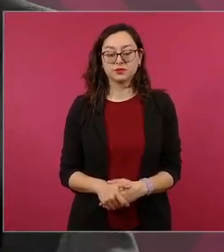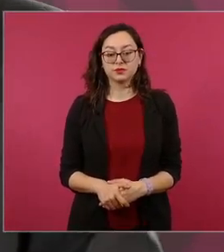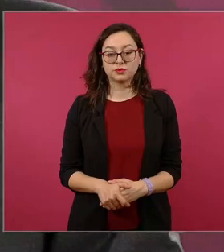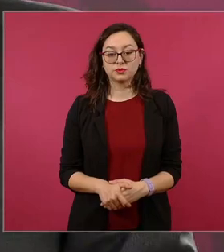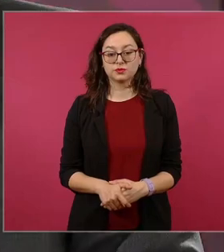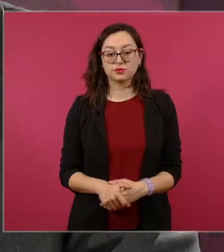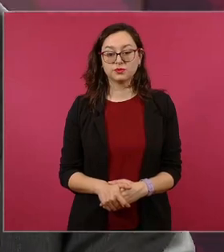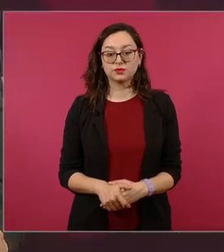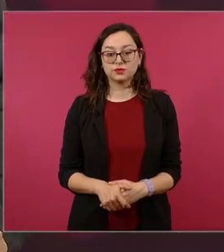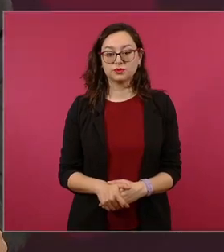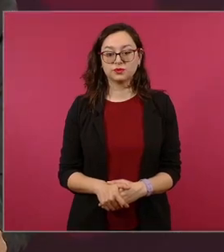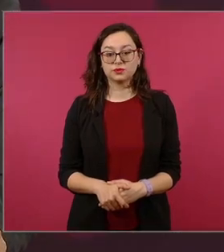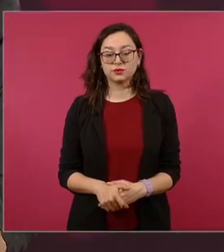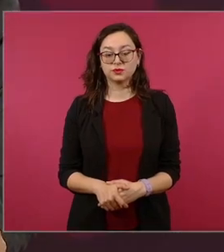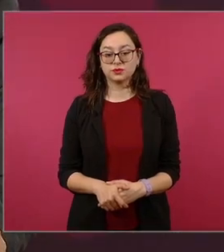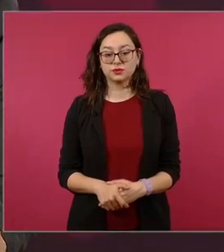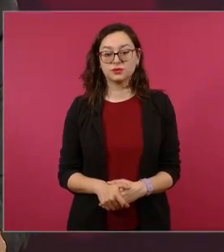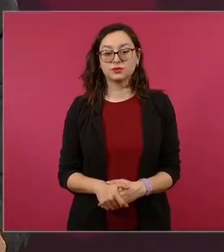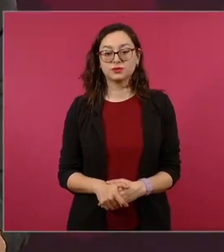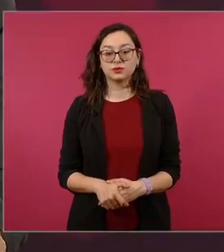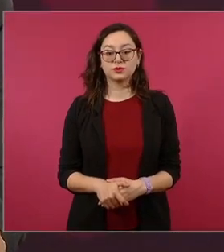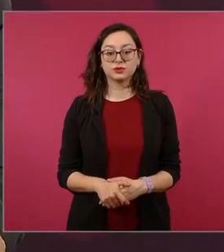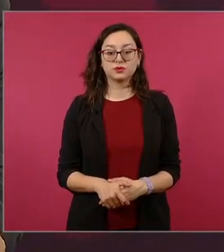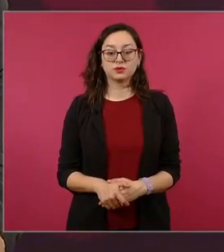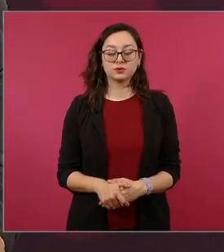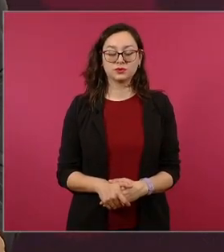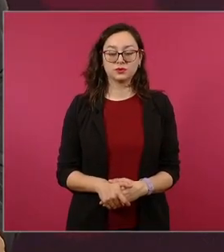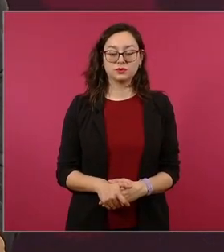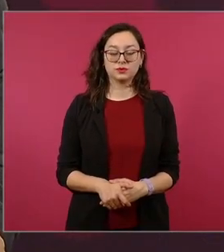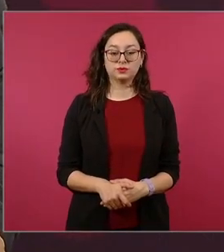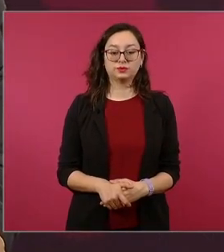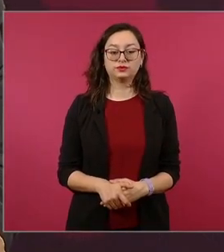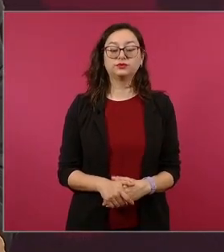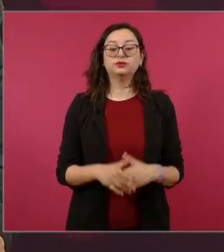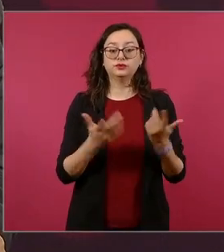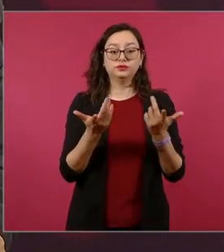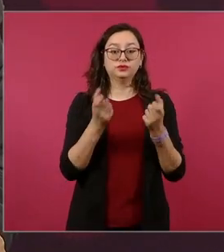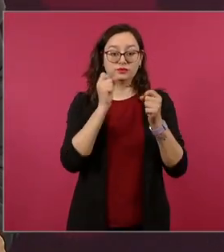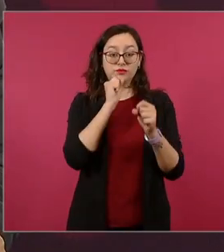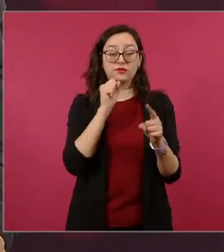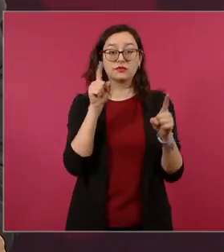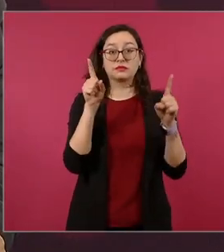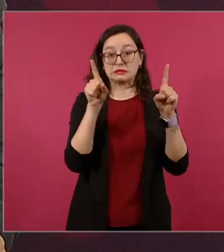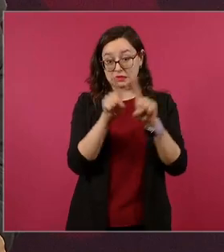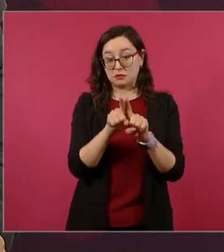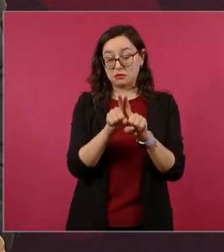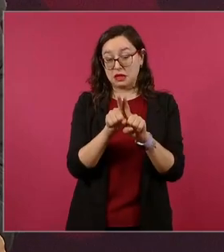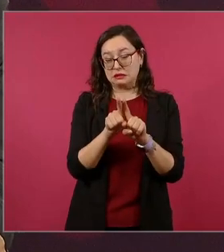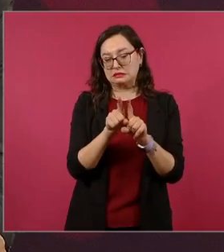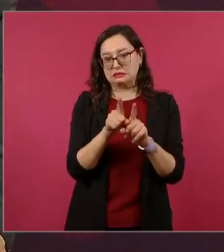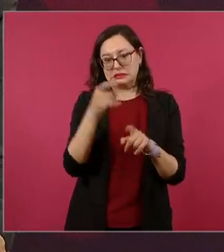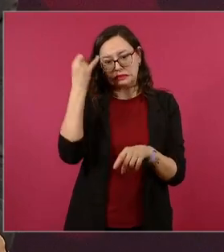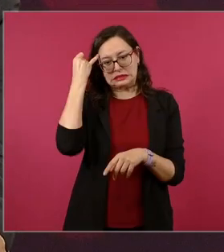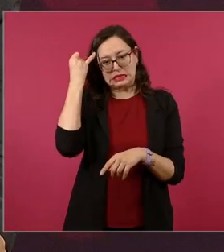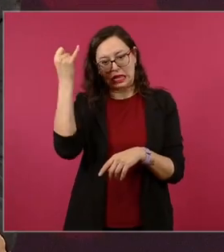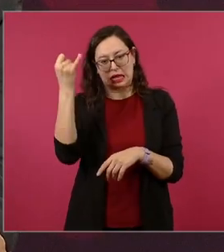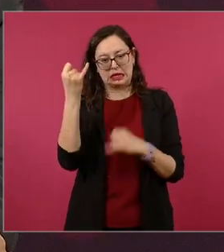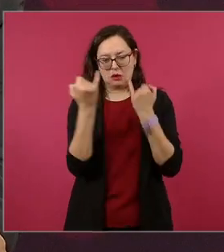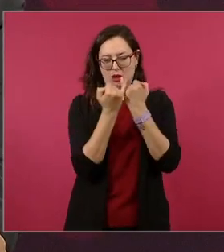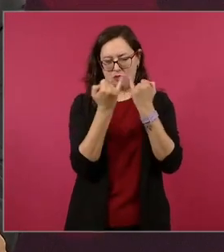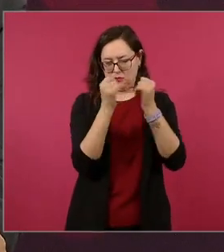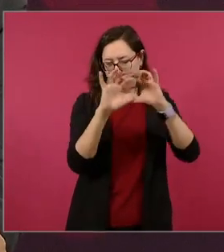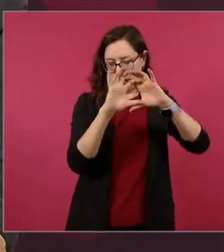que se fue imponiendo, no solo en México, sino en el mundo, de que la